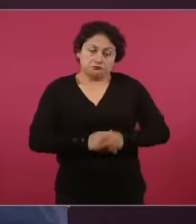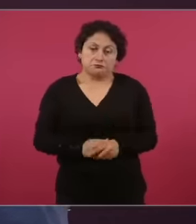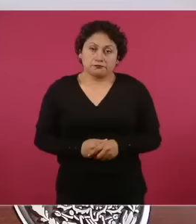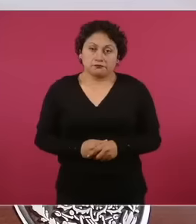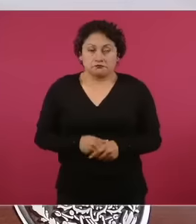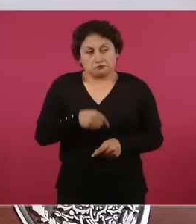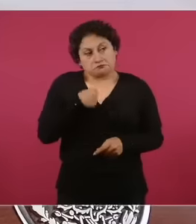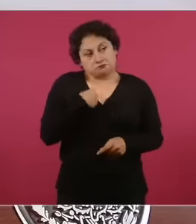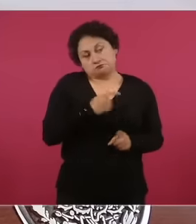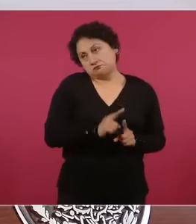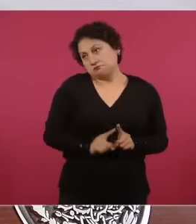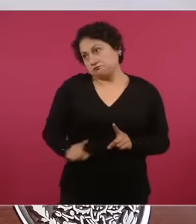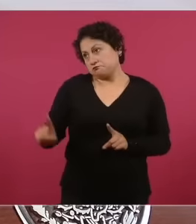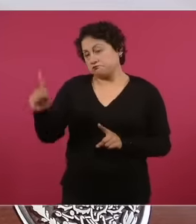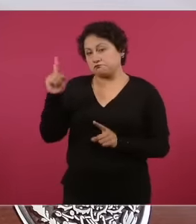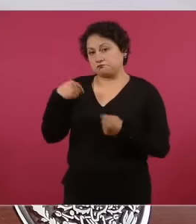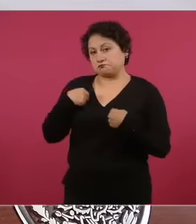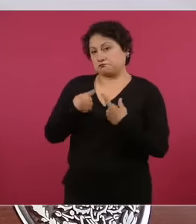Yo no.